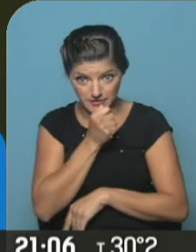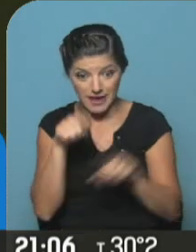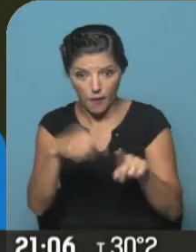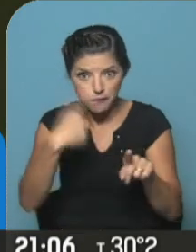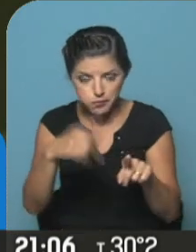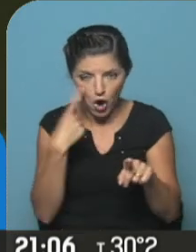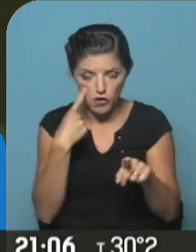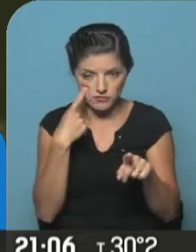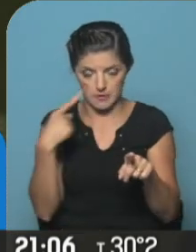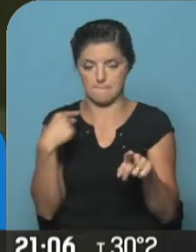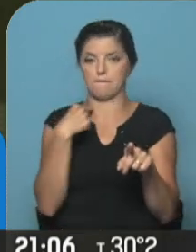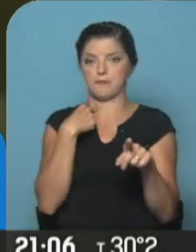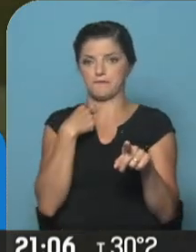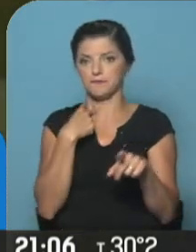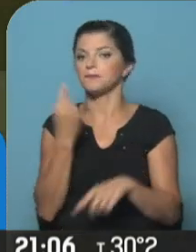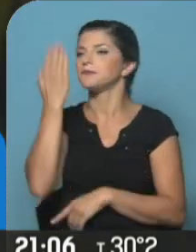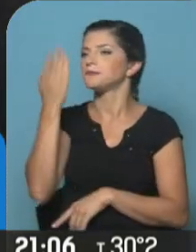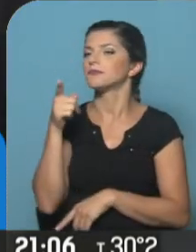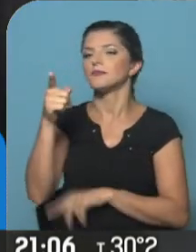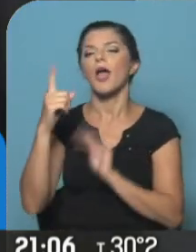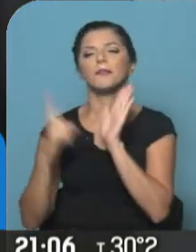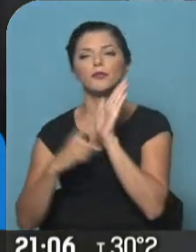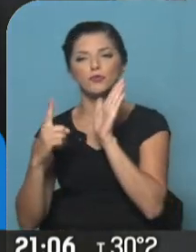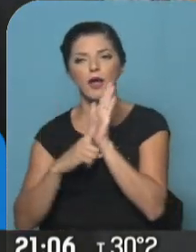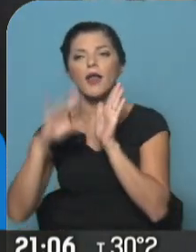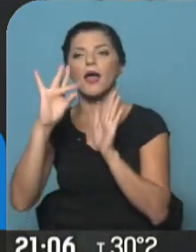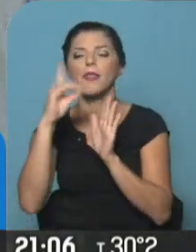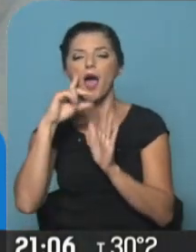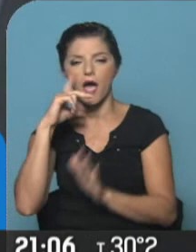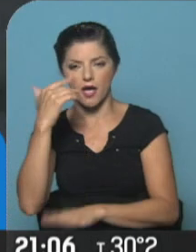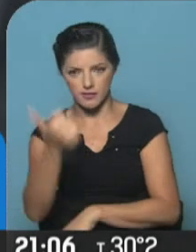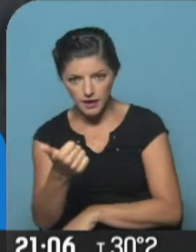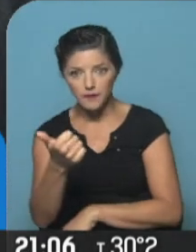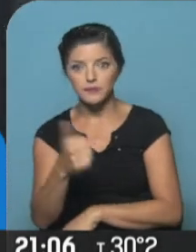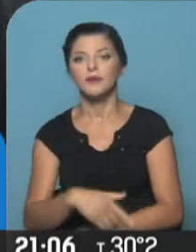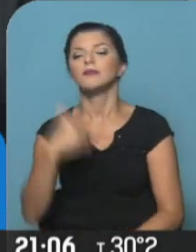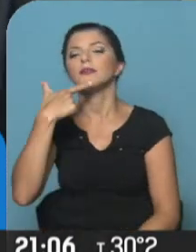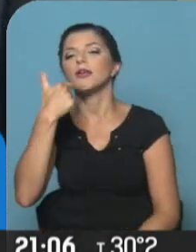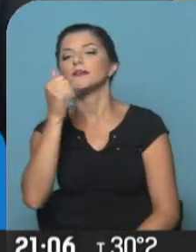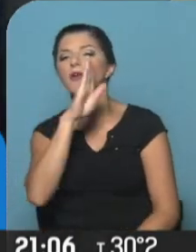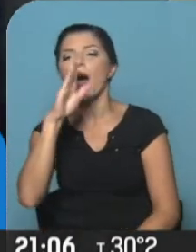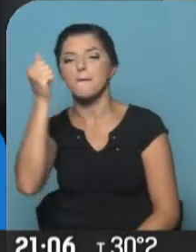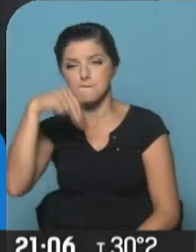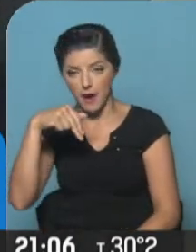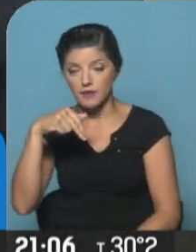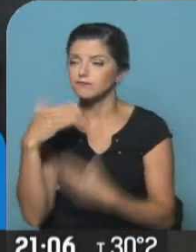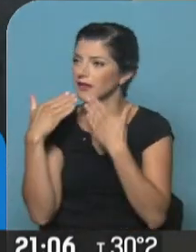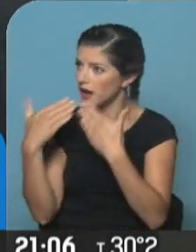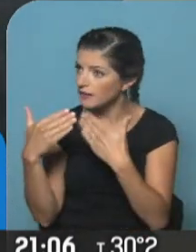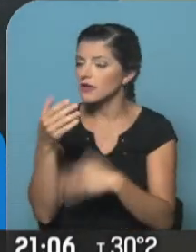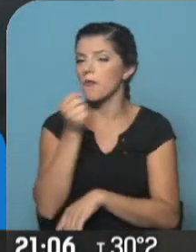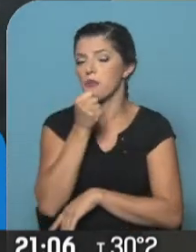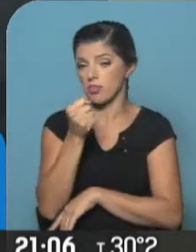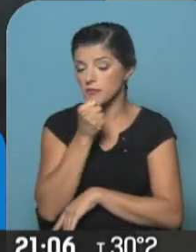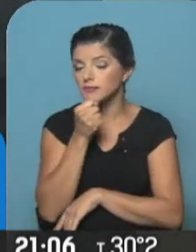estamos con Ariel Cohen Sabán, él es el titular de la DAIA. Muchas gracias por darnos esta nota. Queríamos preguntarle cómo toma